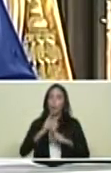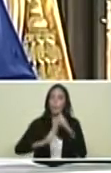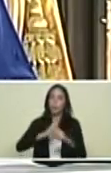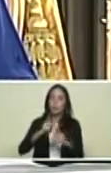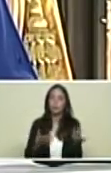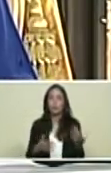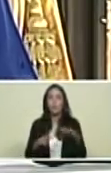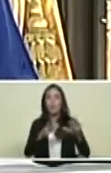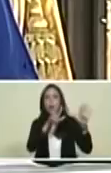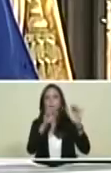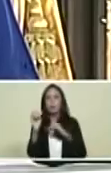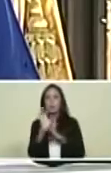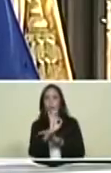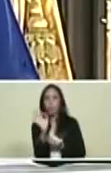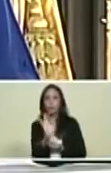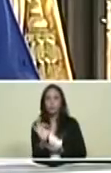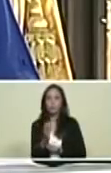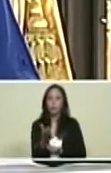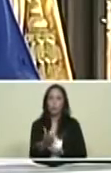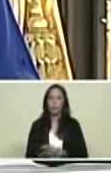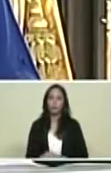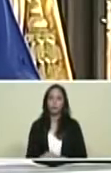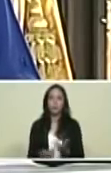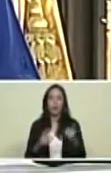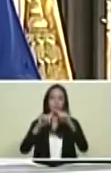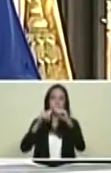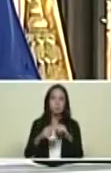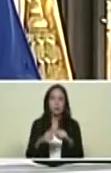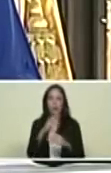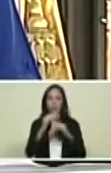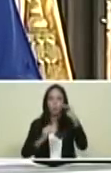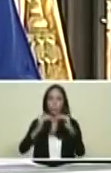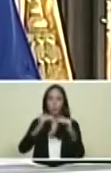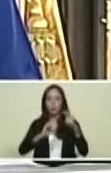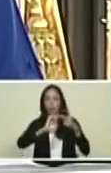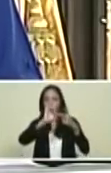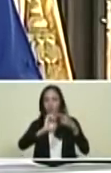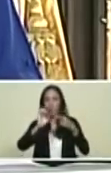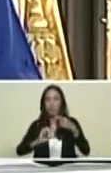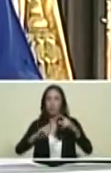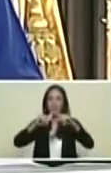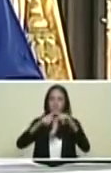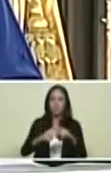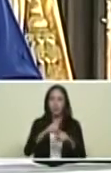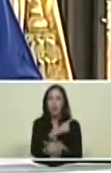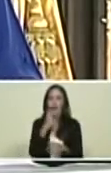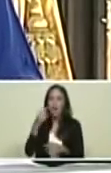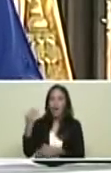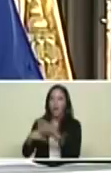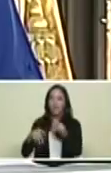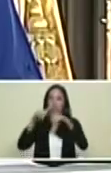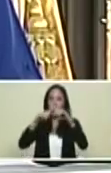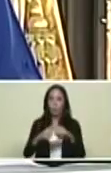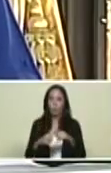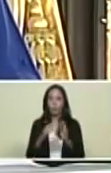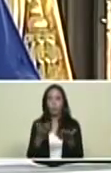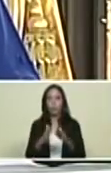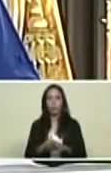el 80%, de acuerdo a los cálculos de Escalona, que ya he hecho los cálculos de los números que di. Toma,